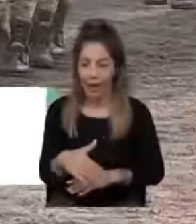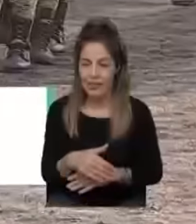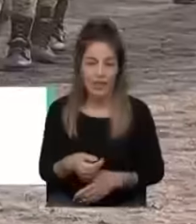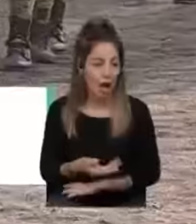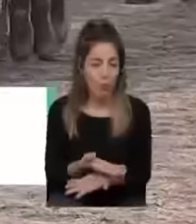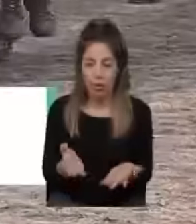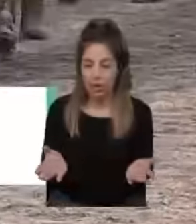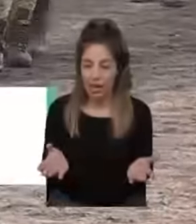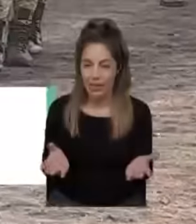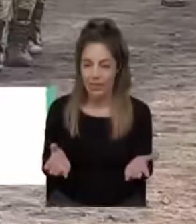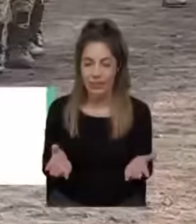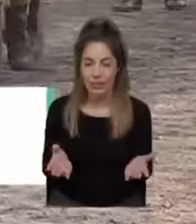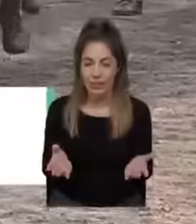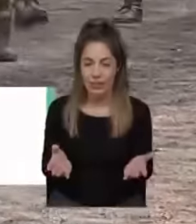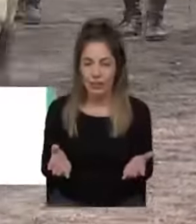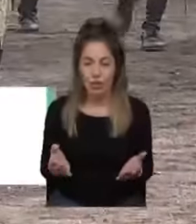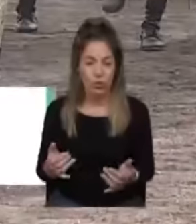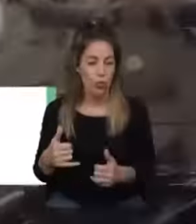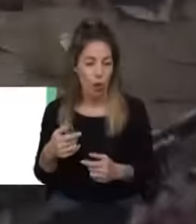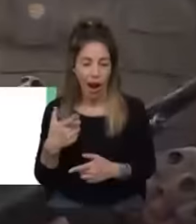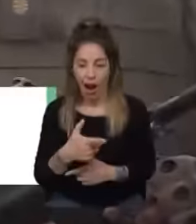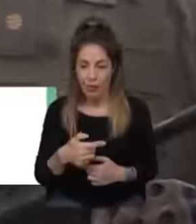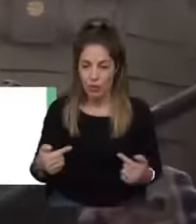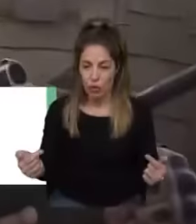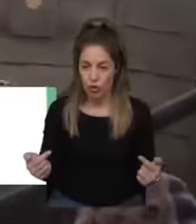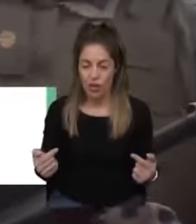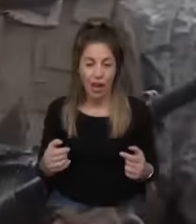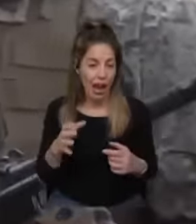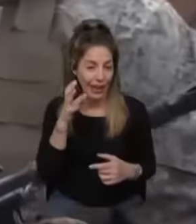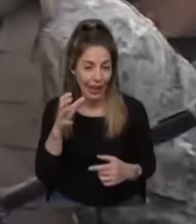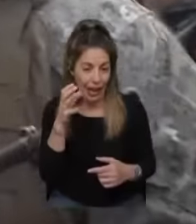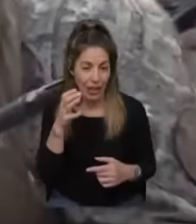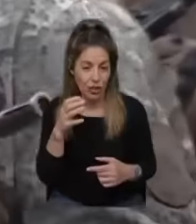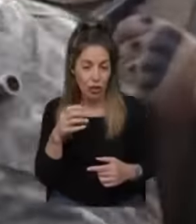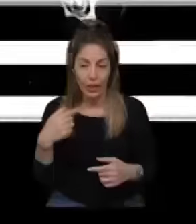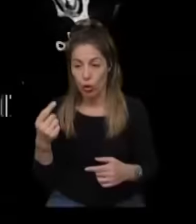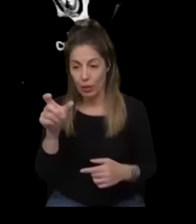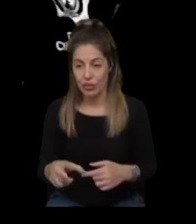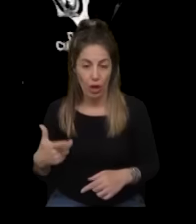mostrar su armamento, arriesgándose a que le peguen un tiro.